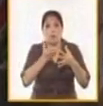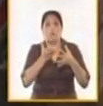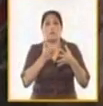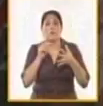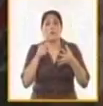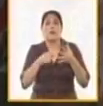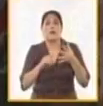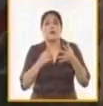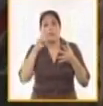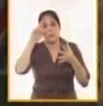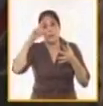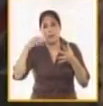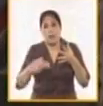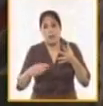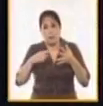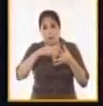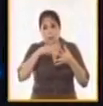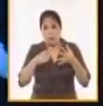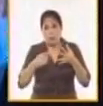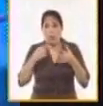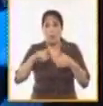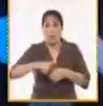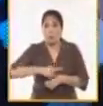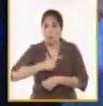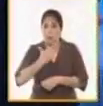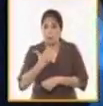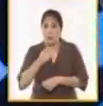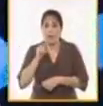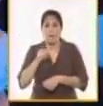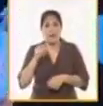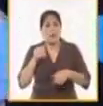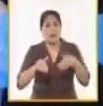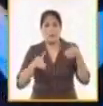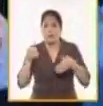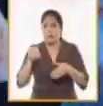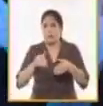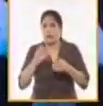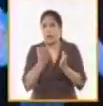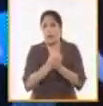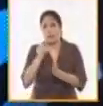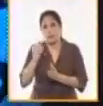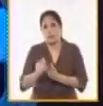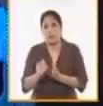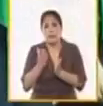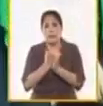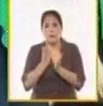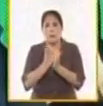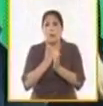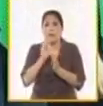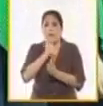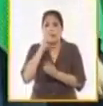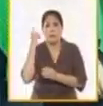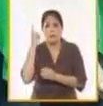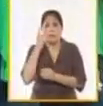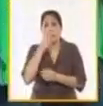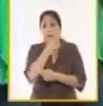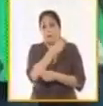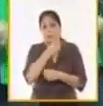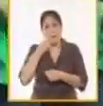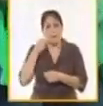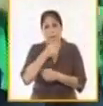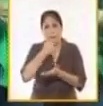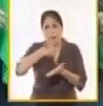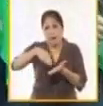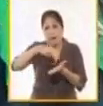de salud. El espectáculo cultural contó con las actuaciones de alumnas de la Escuela Nacional de Ballet, el Coro Nacional de Cuba y de